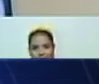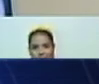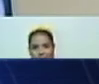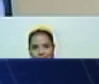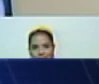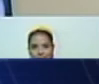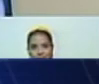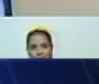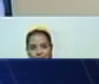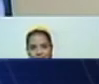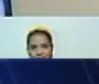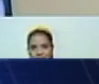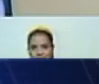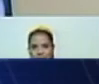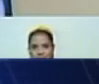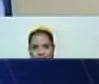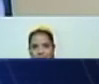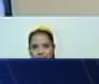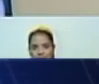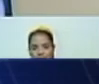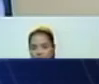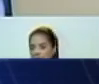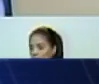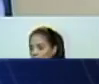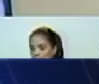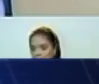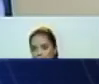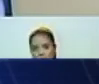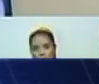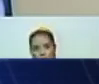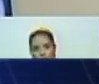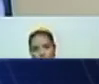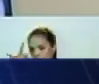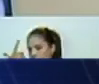canallada que avergüenza a la nación venezolana.